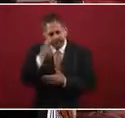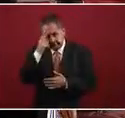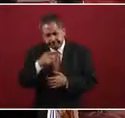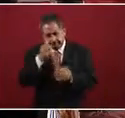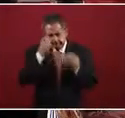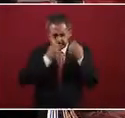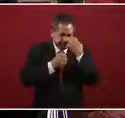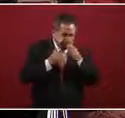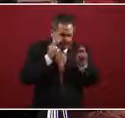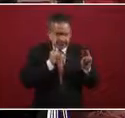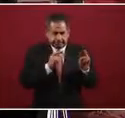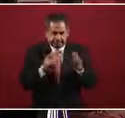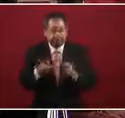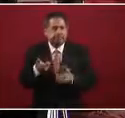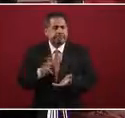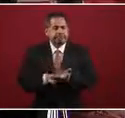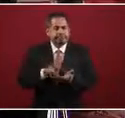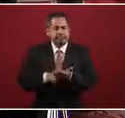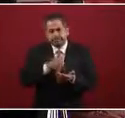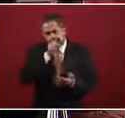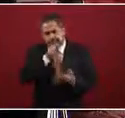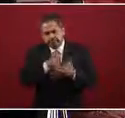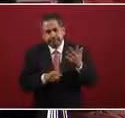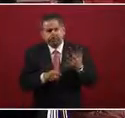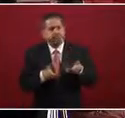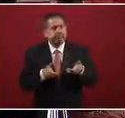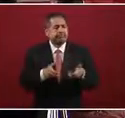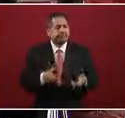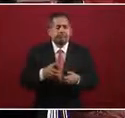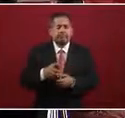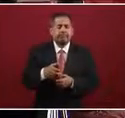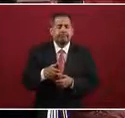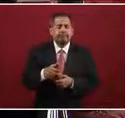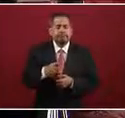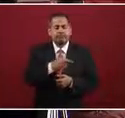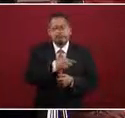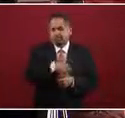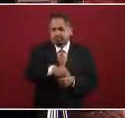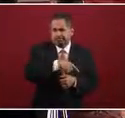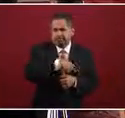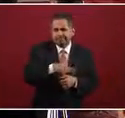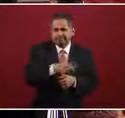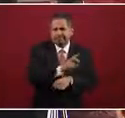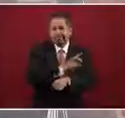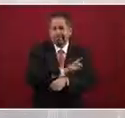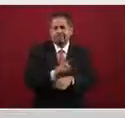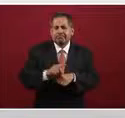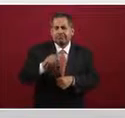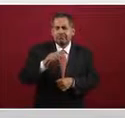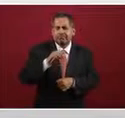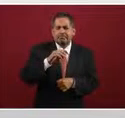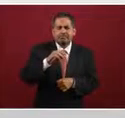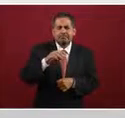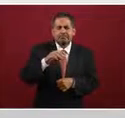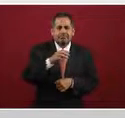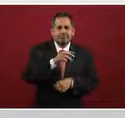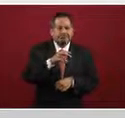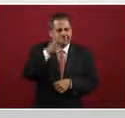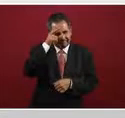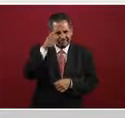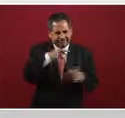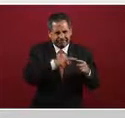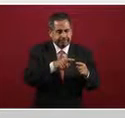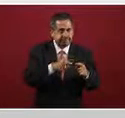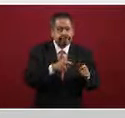ahí pueden ver las características principales, está en la alcaldía Miguel Hidalgo. La entidad transferente fue la PGR,